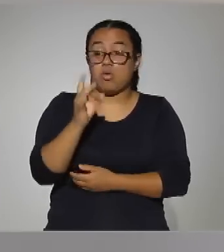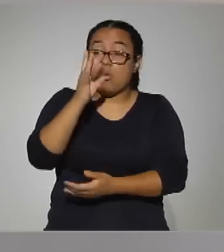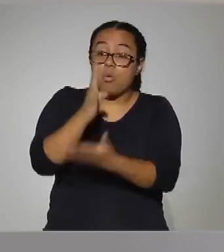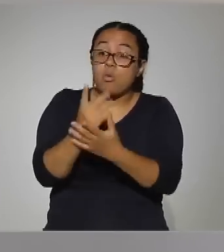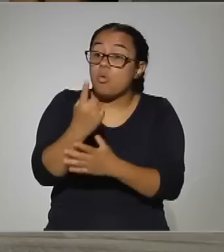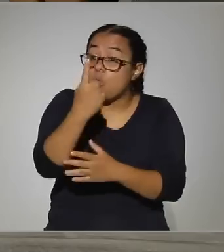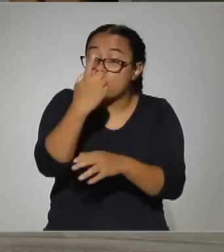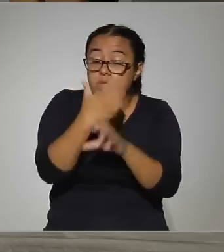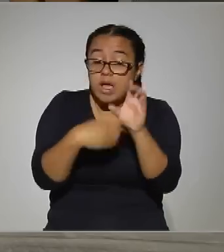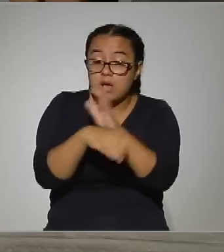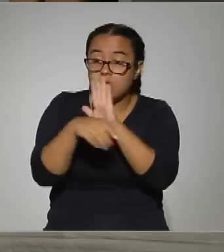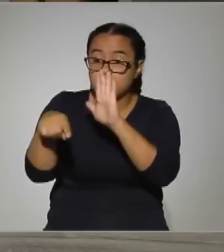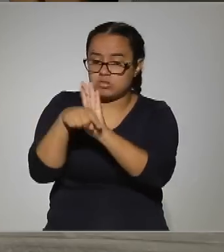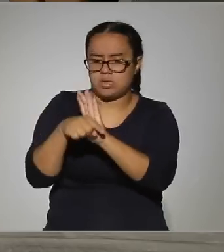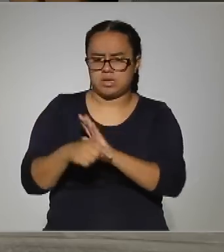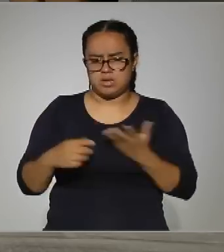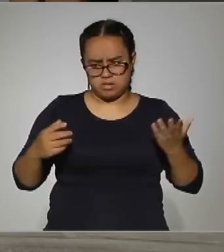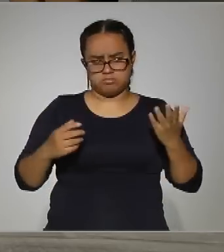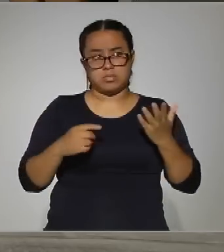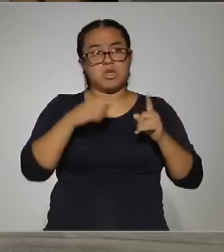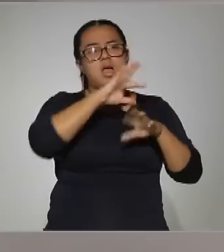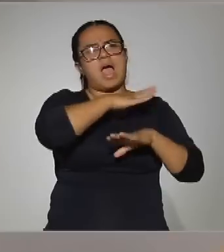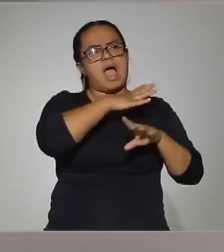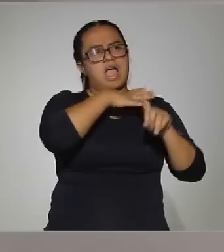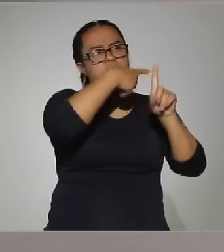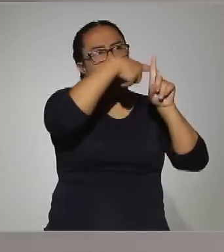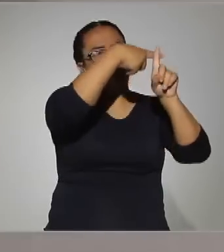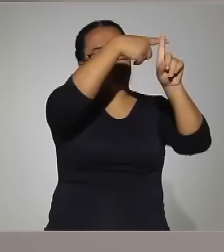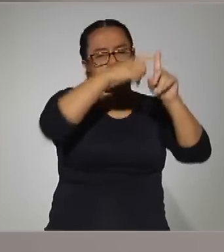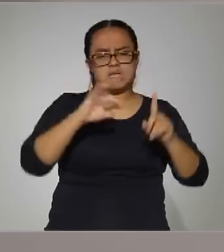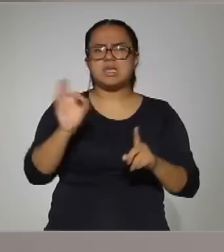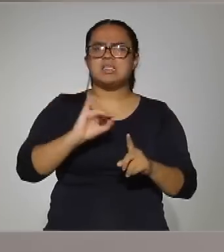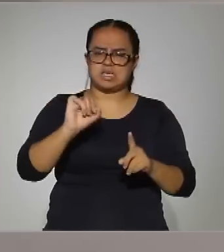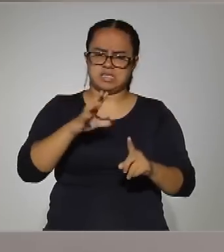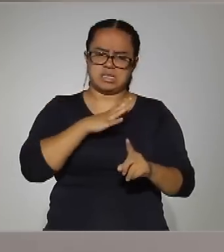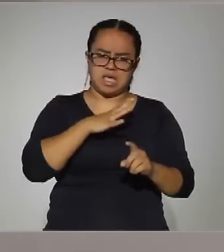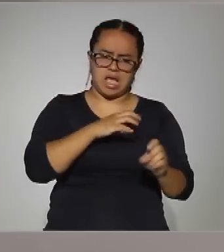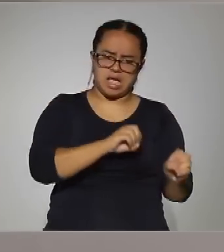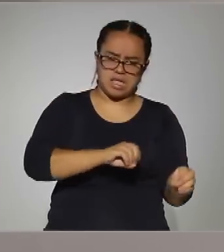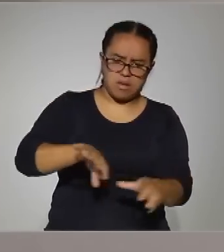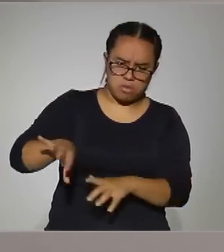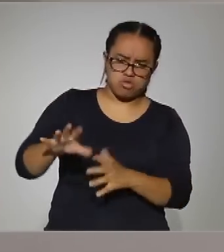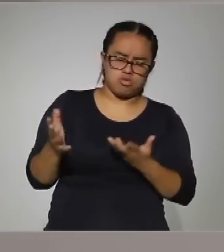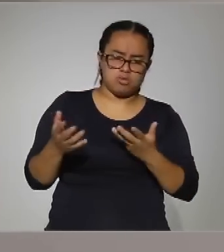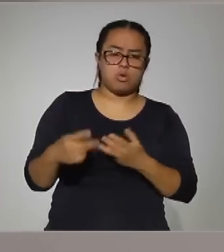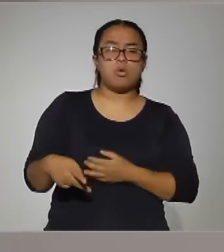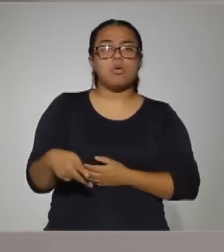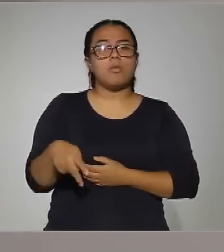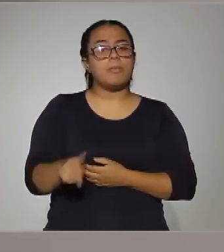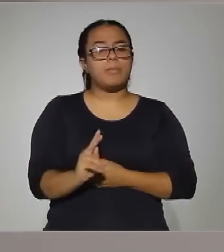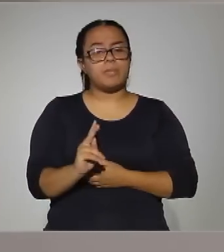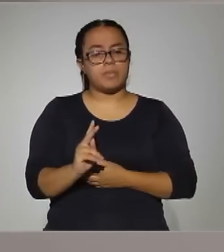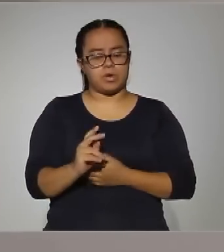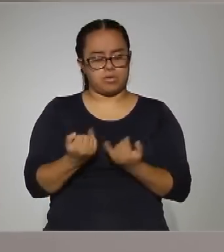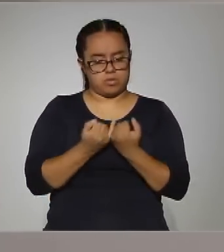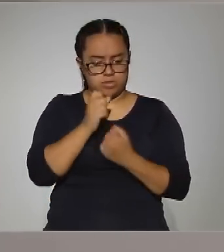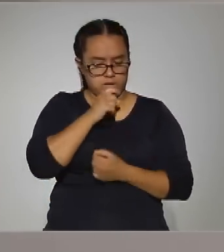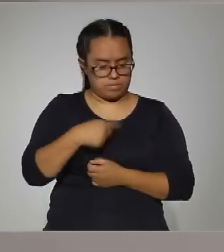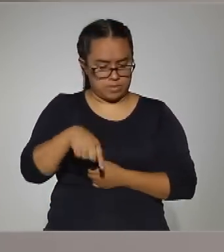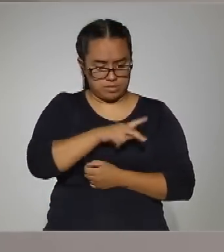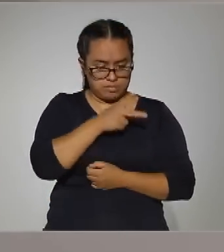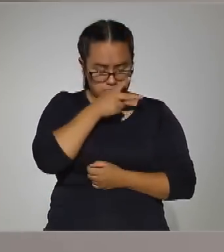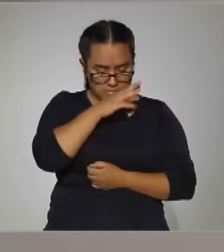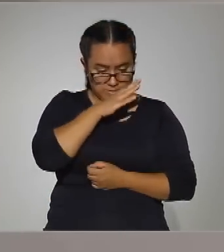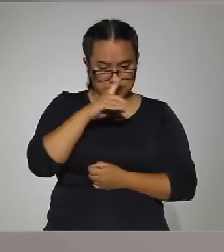escena. Puede ser que sí, como no, puede ser que haya sido abandonada, no estamos juzgando, pero también pienso como papá, qué